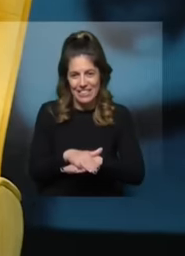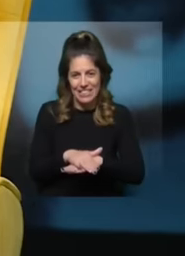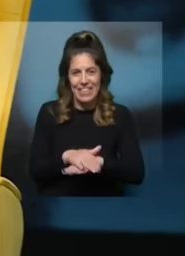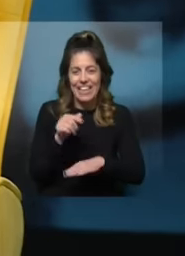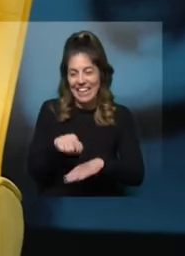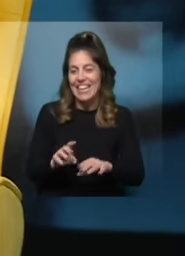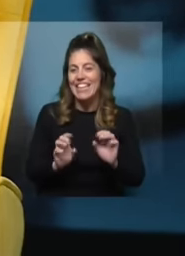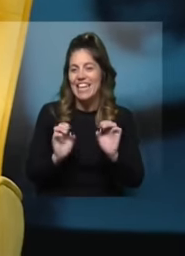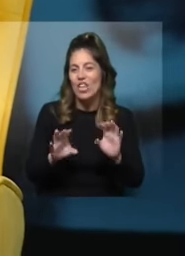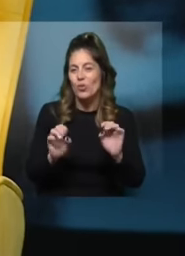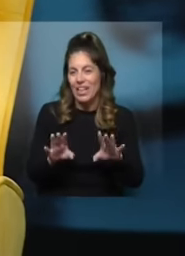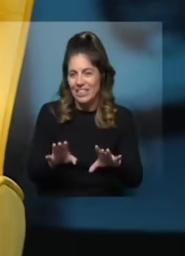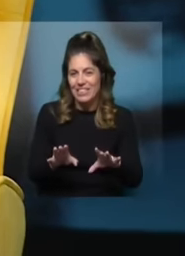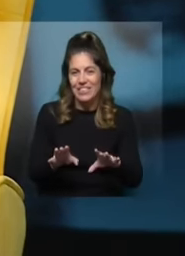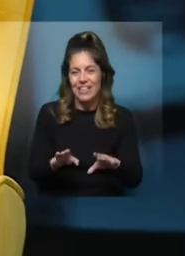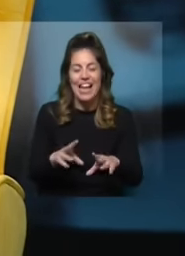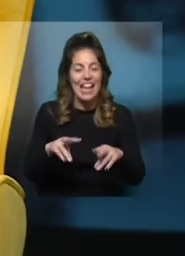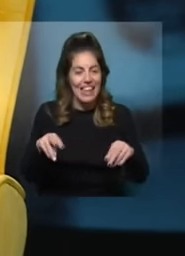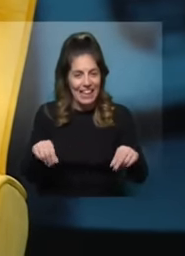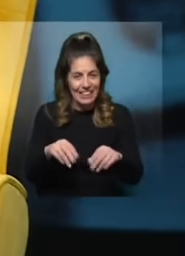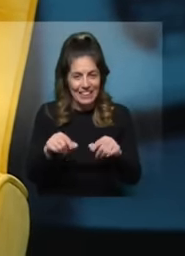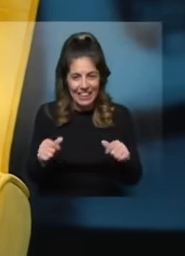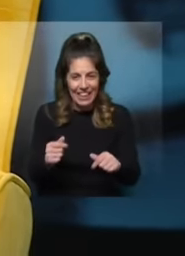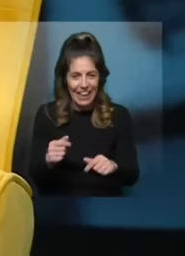esta naturaleza, en la tierra que he